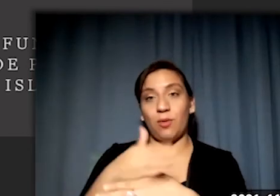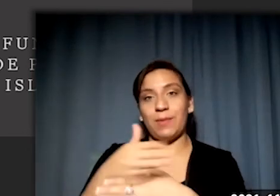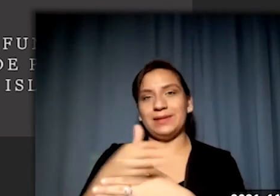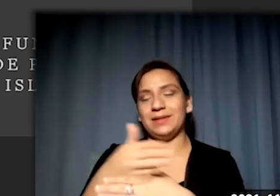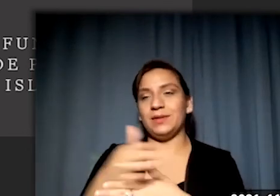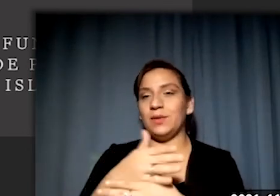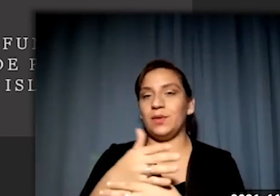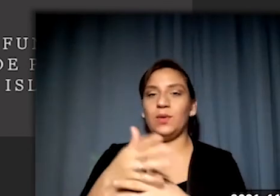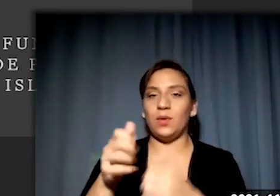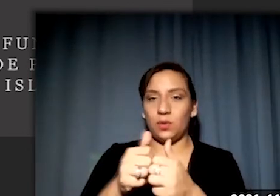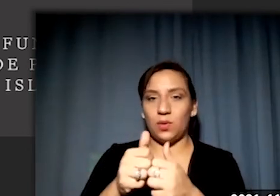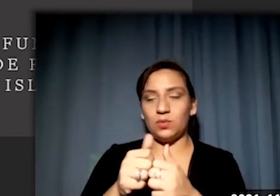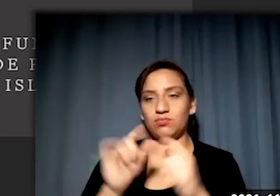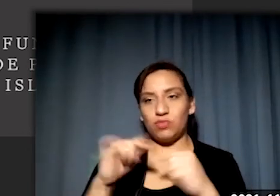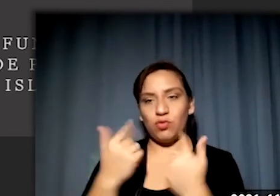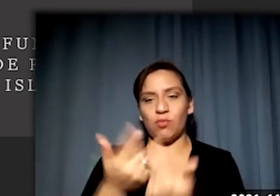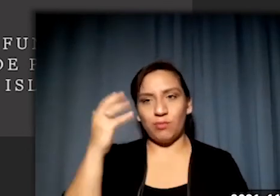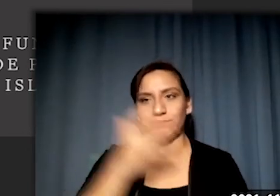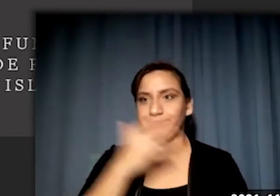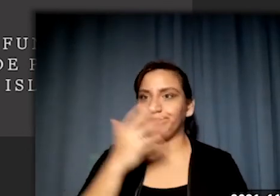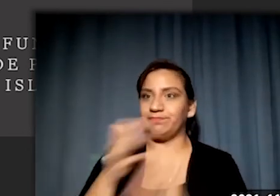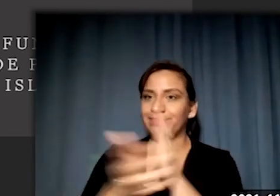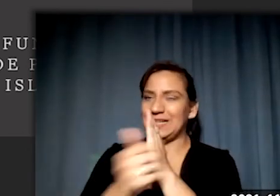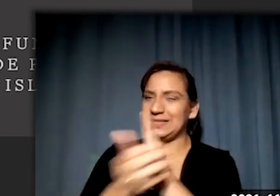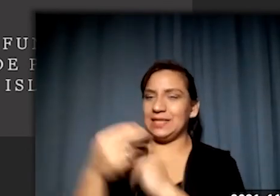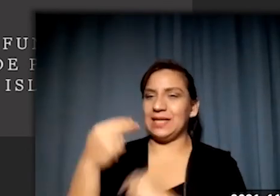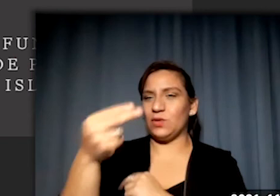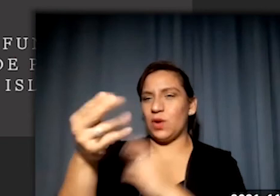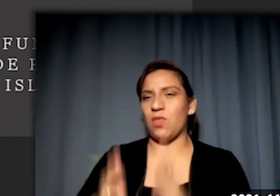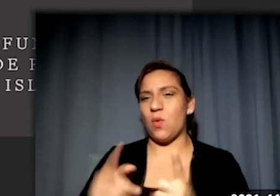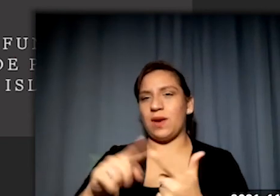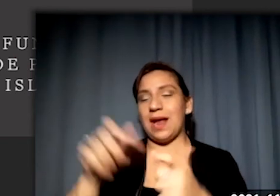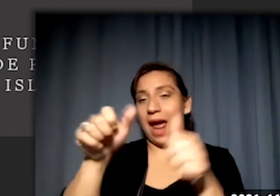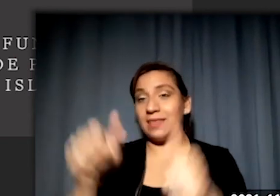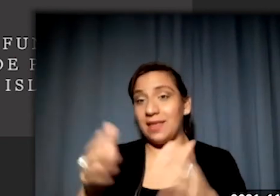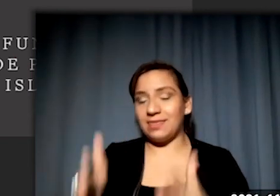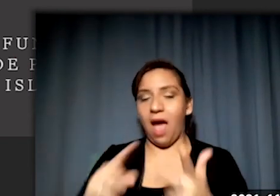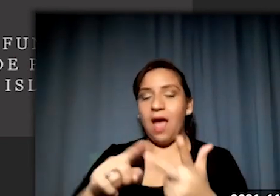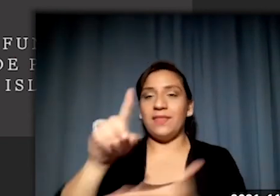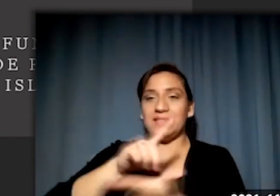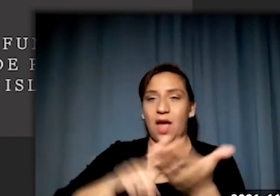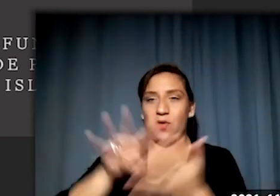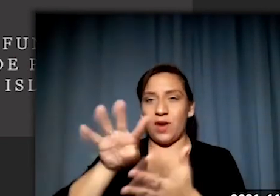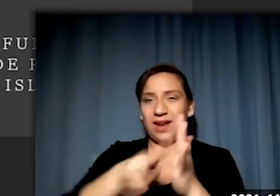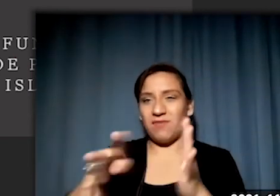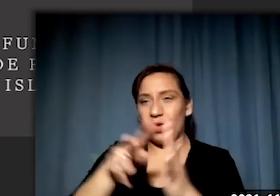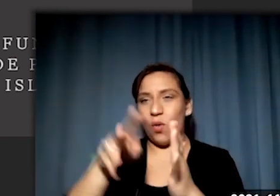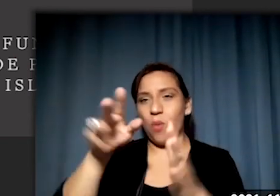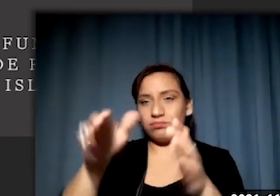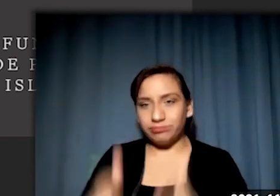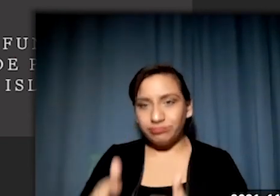excelentes historiadores, artistas, diseñadores gráficos para